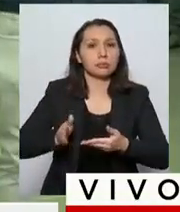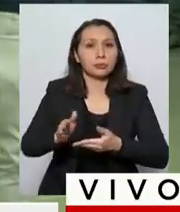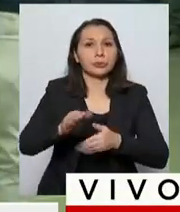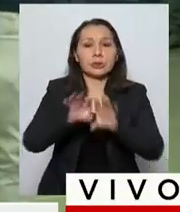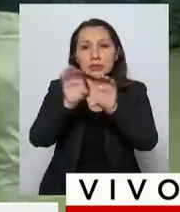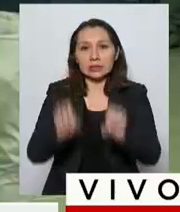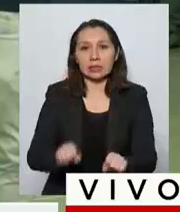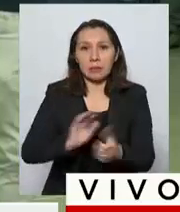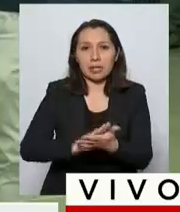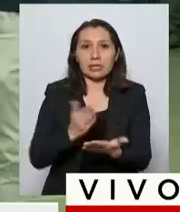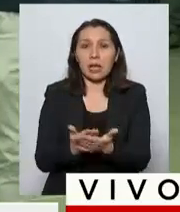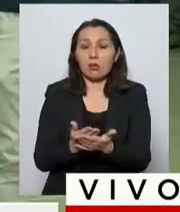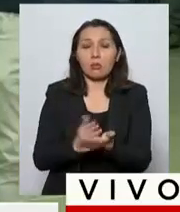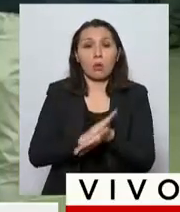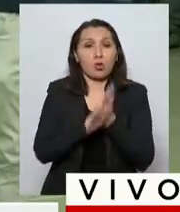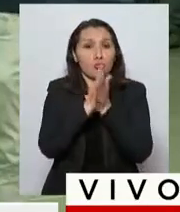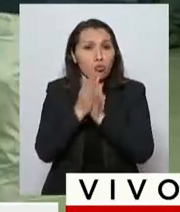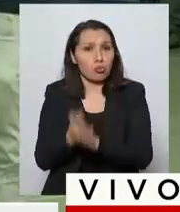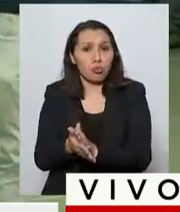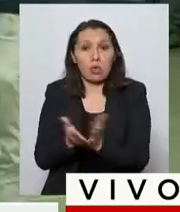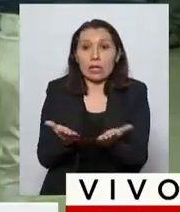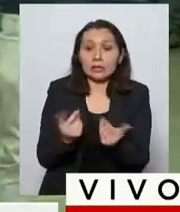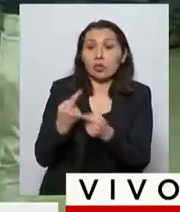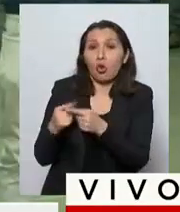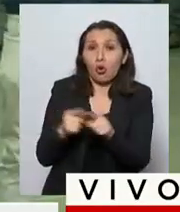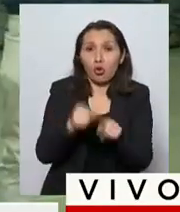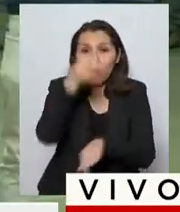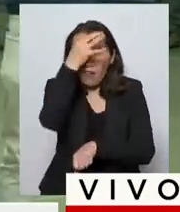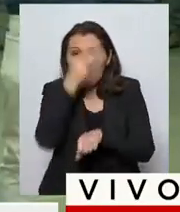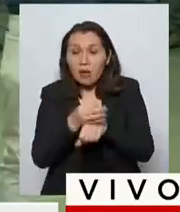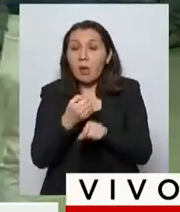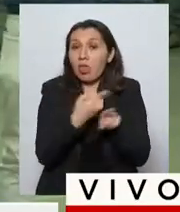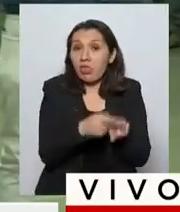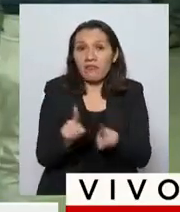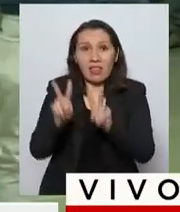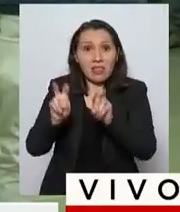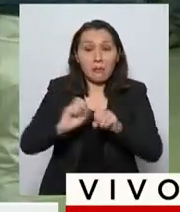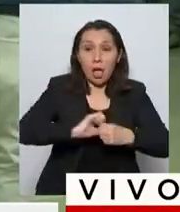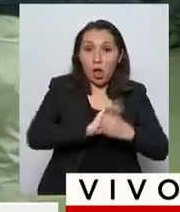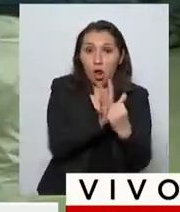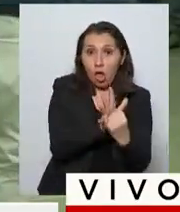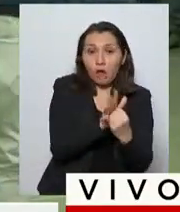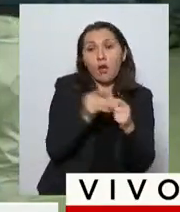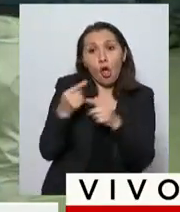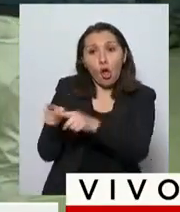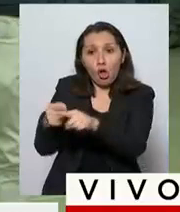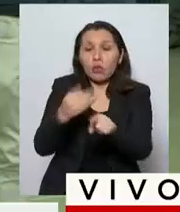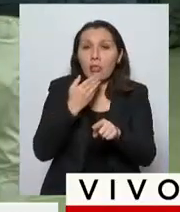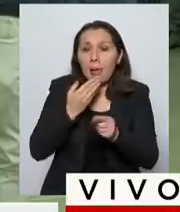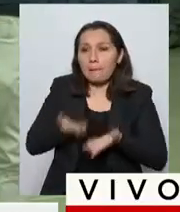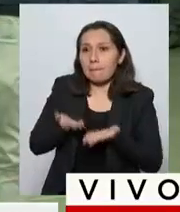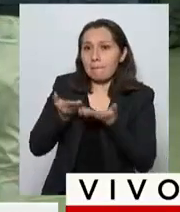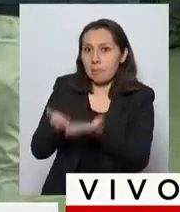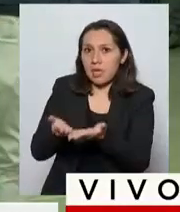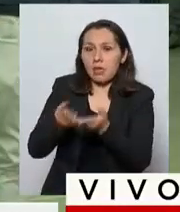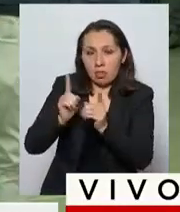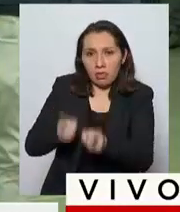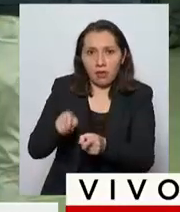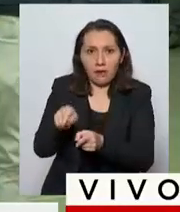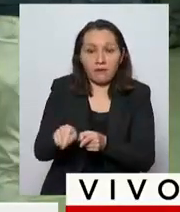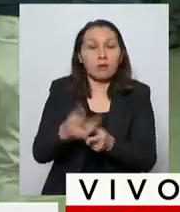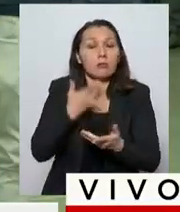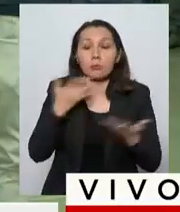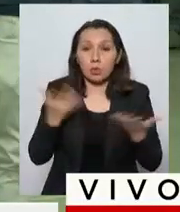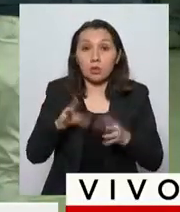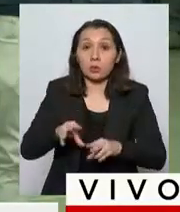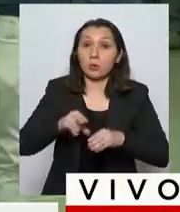salud para todas las otras necesidades y enfermedades distintas de la pandemia del coronavirus, porque